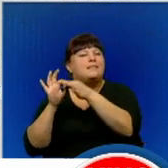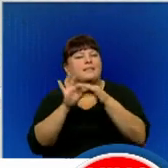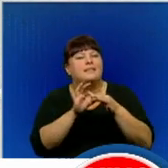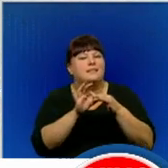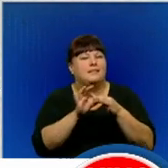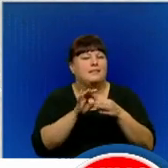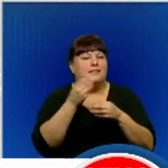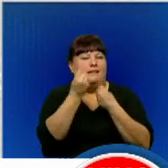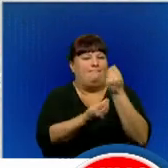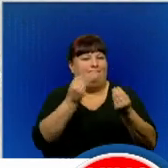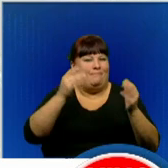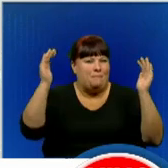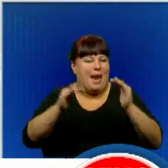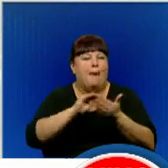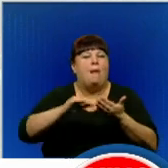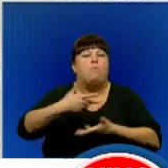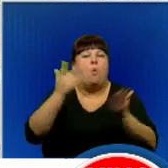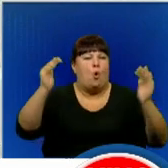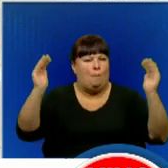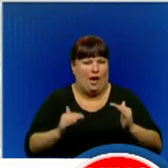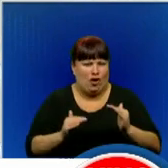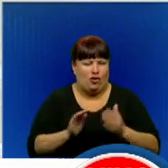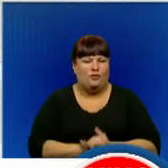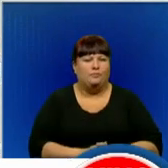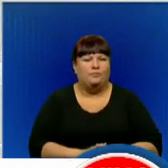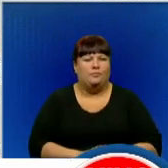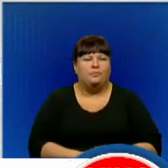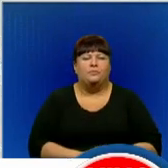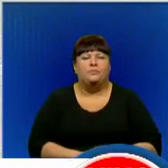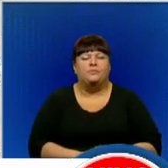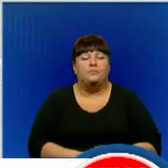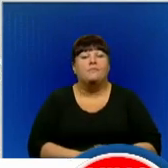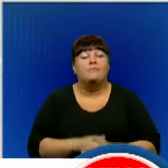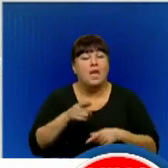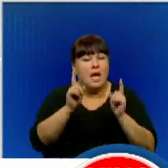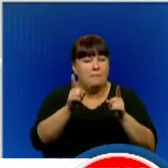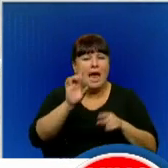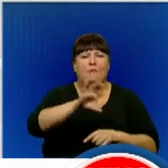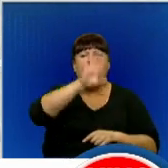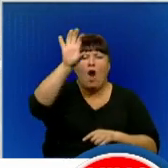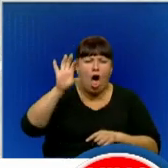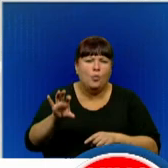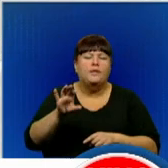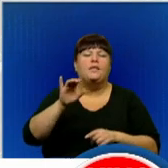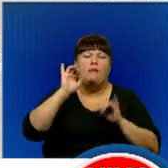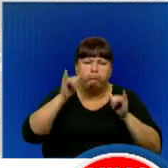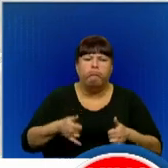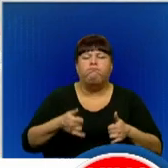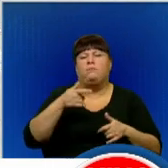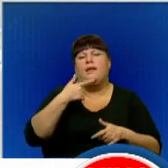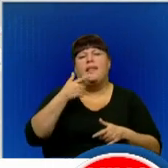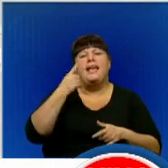cargos del empleado público y ahí las provincias asumieron el compromiso de